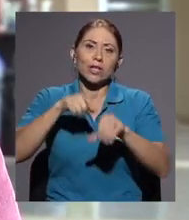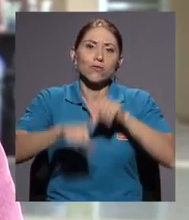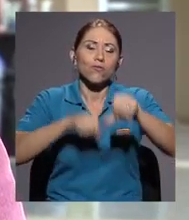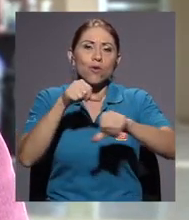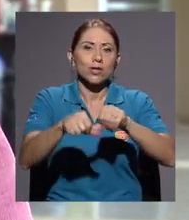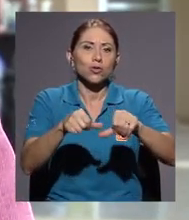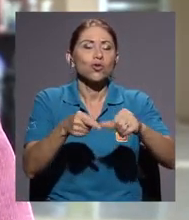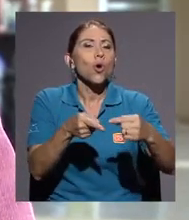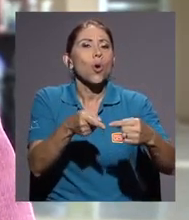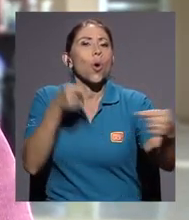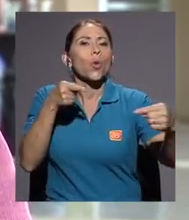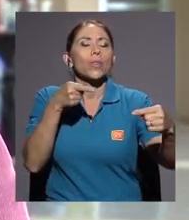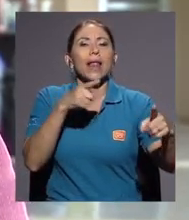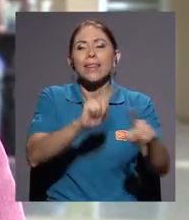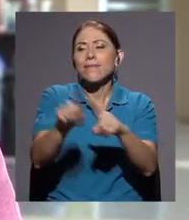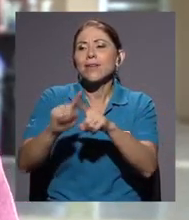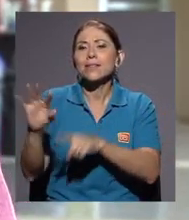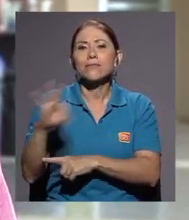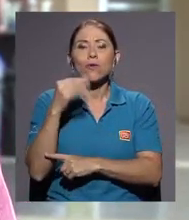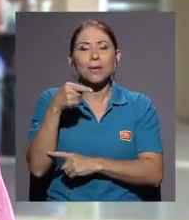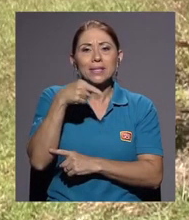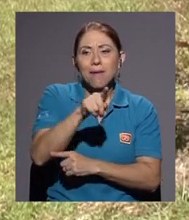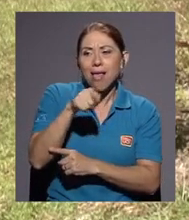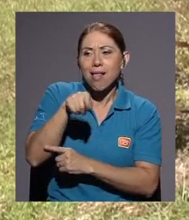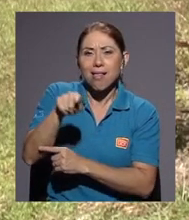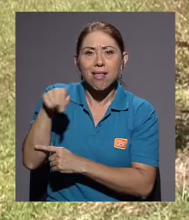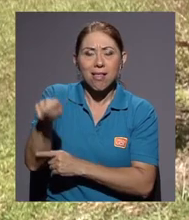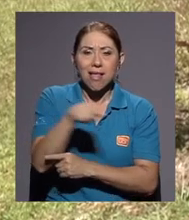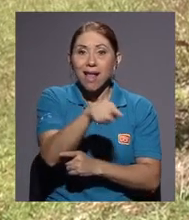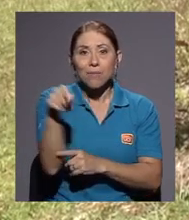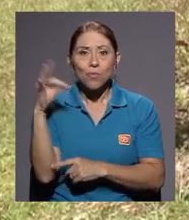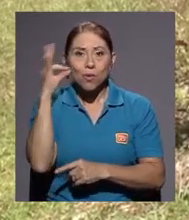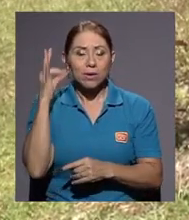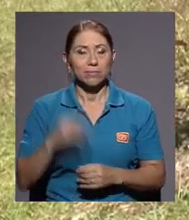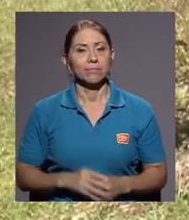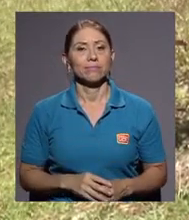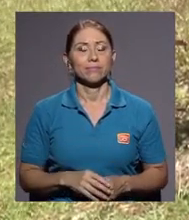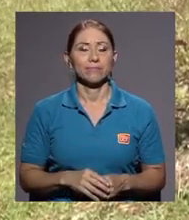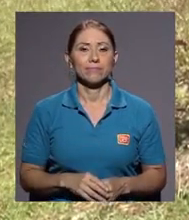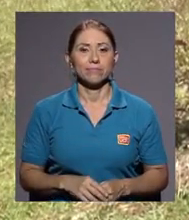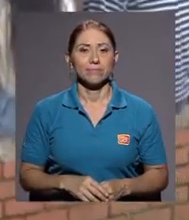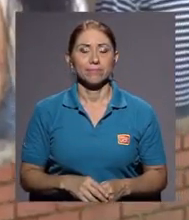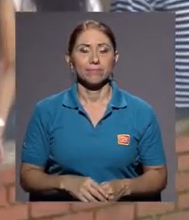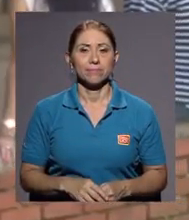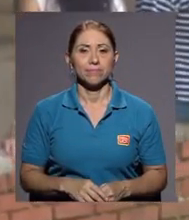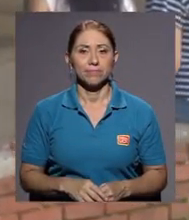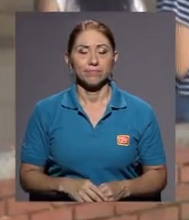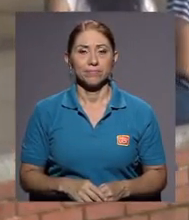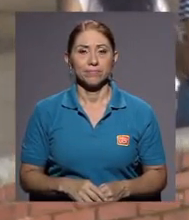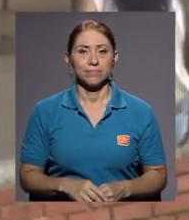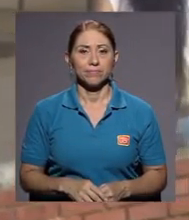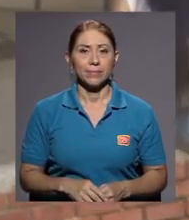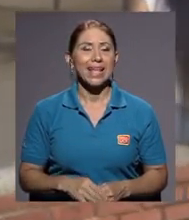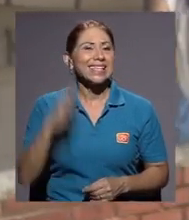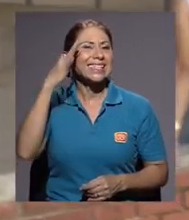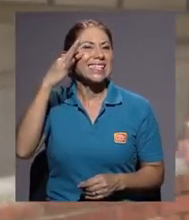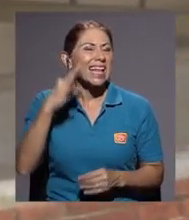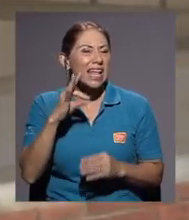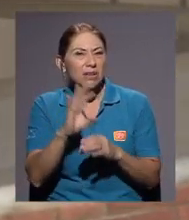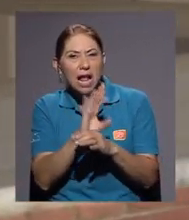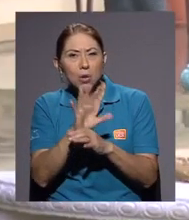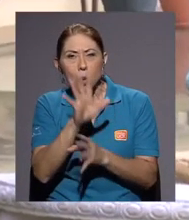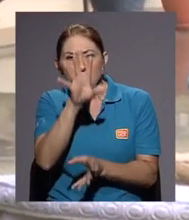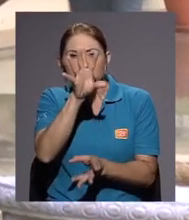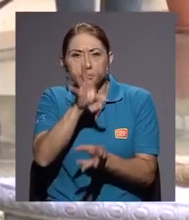maltrato en sus diferentes manifestaciones hacia la mujer. Se calcula que en promedio las